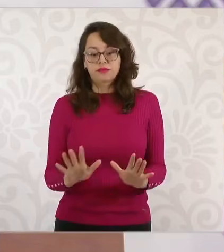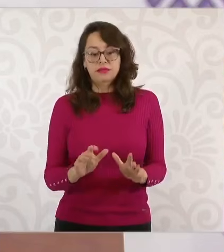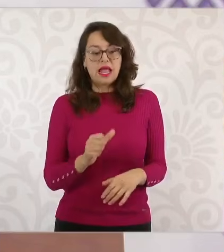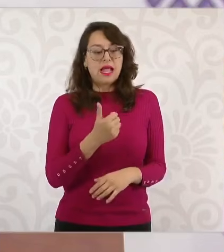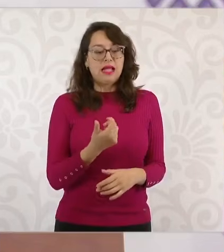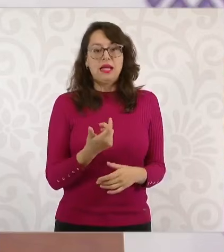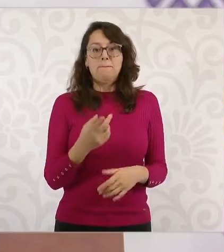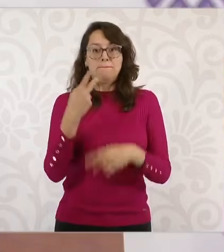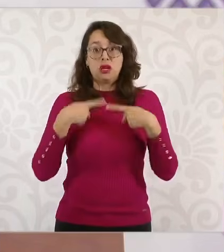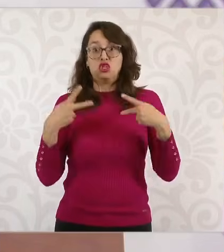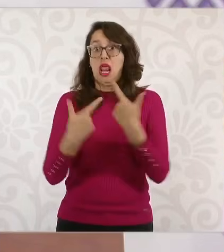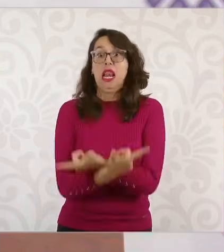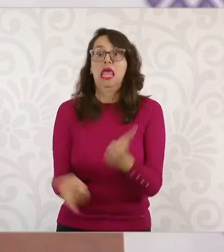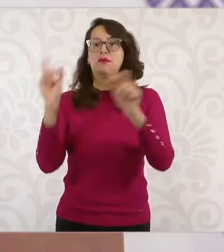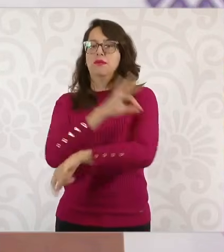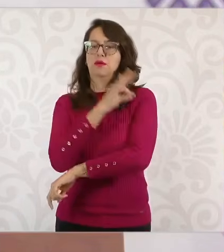a